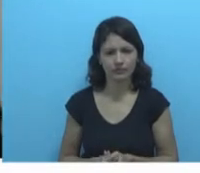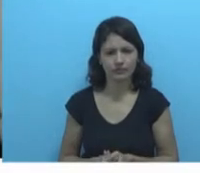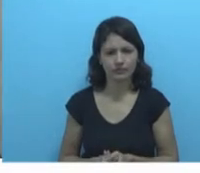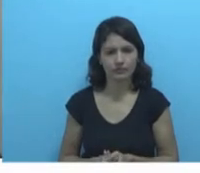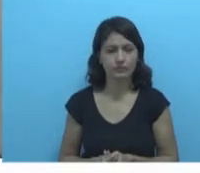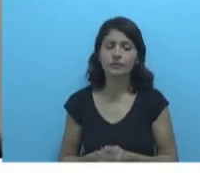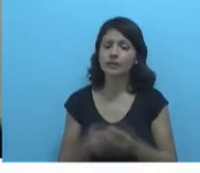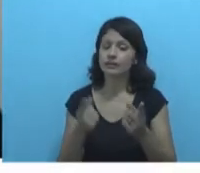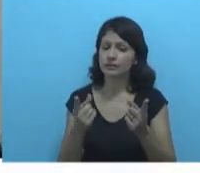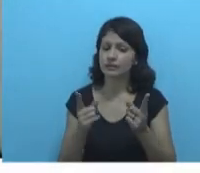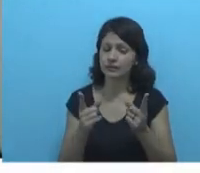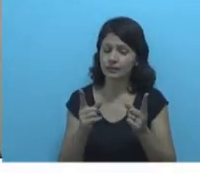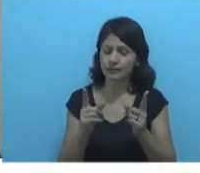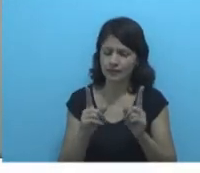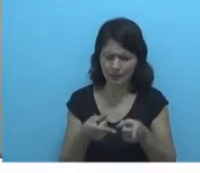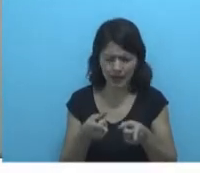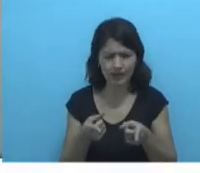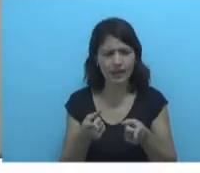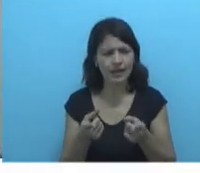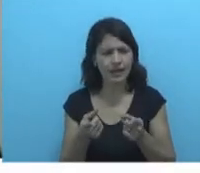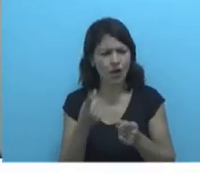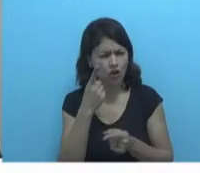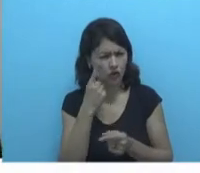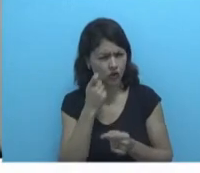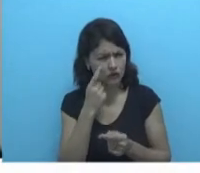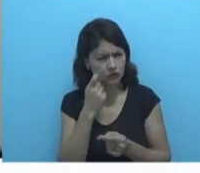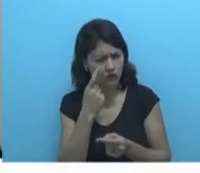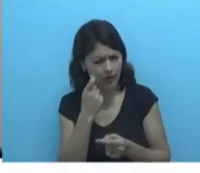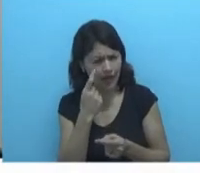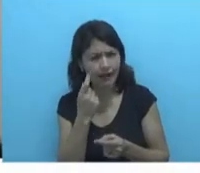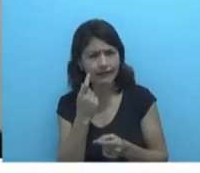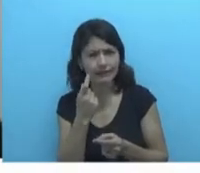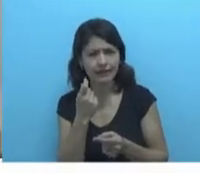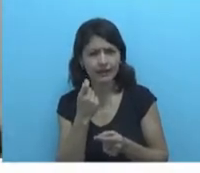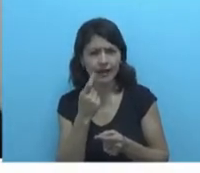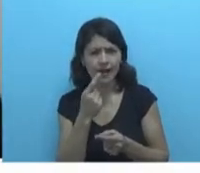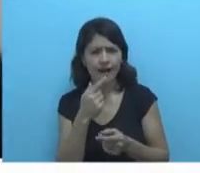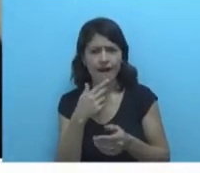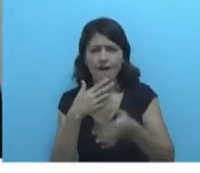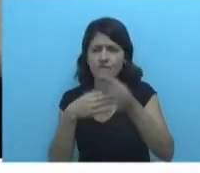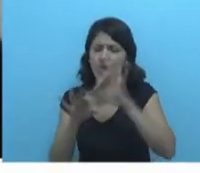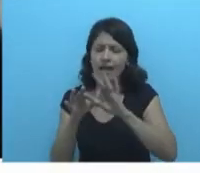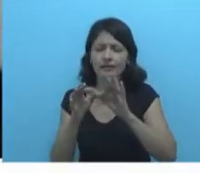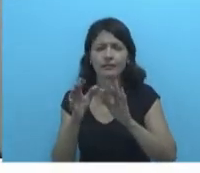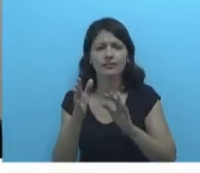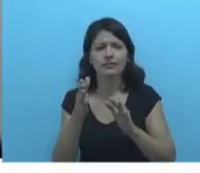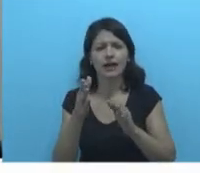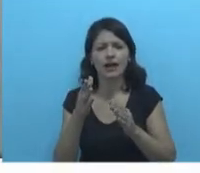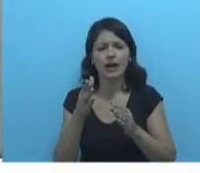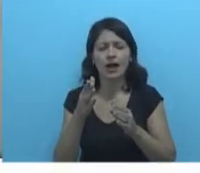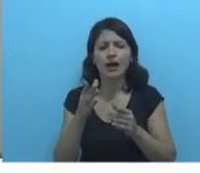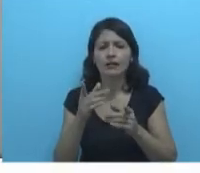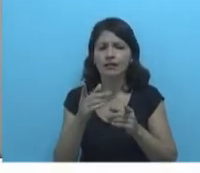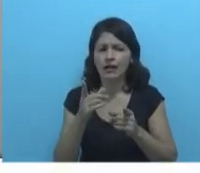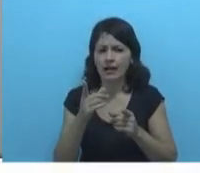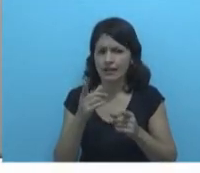como se decía acá, que no se subfacture, porque está